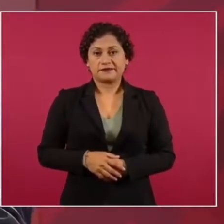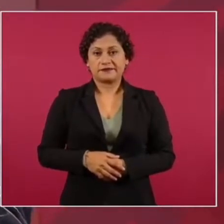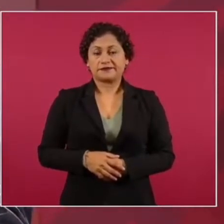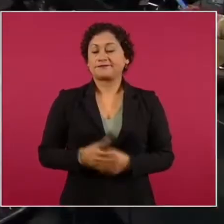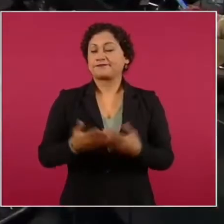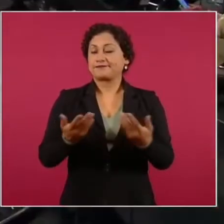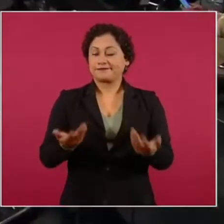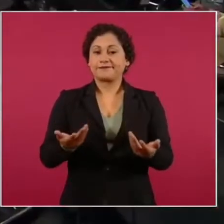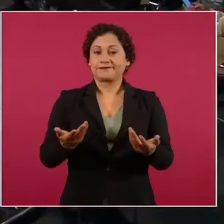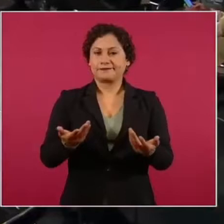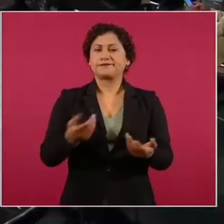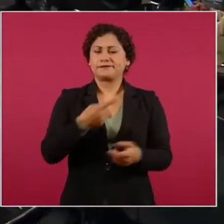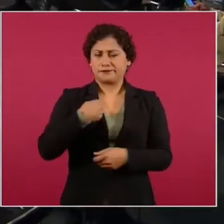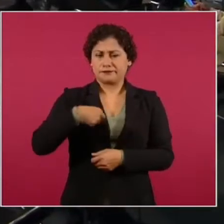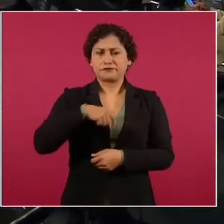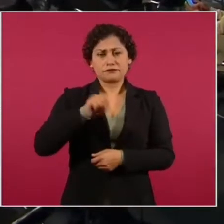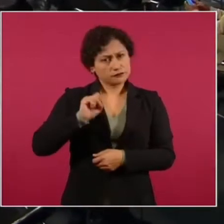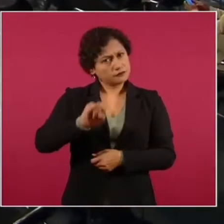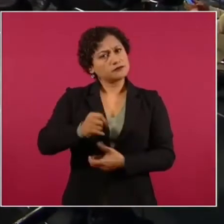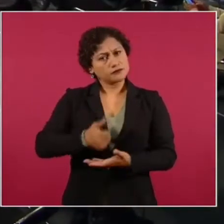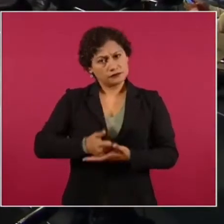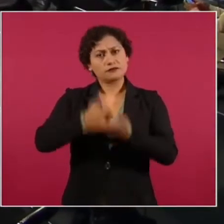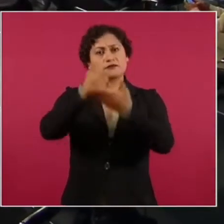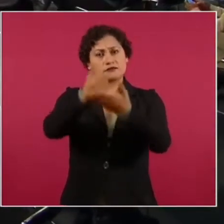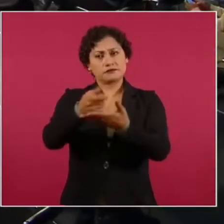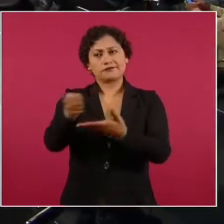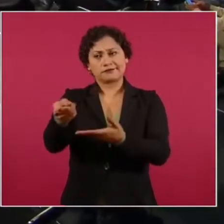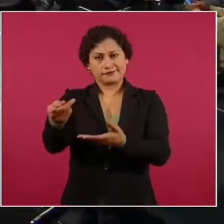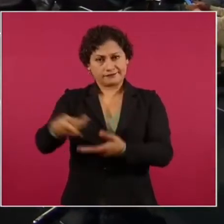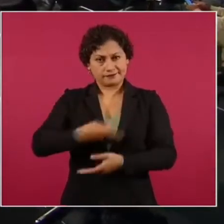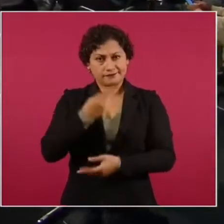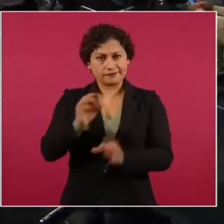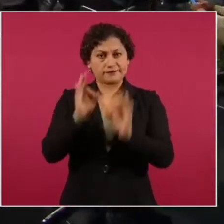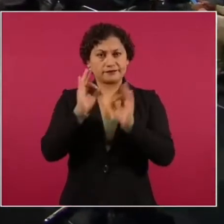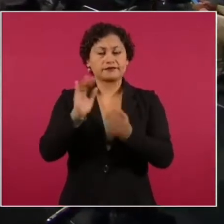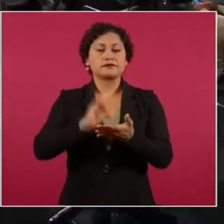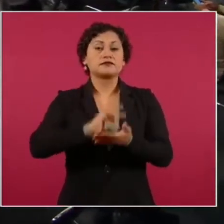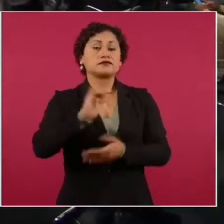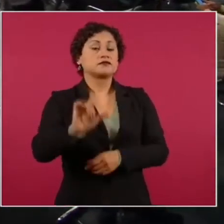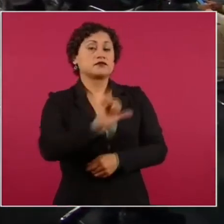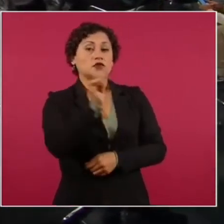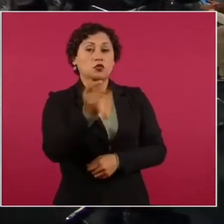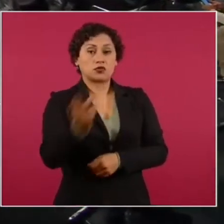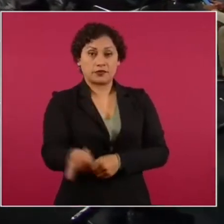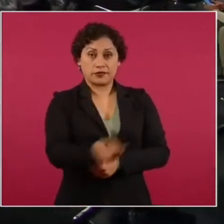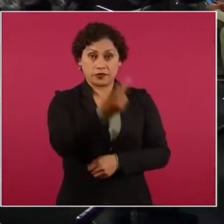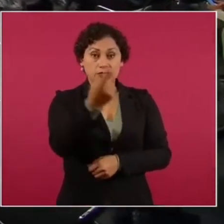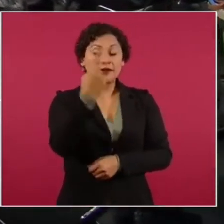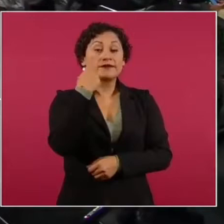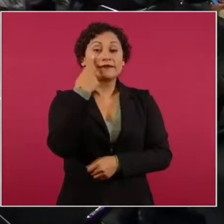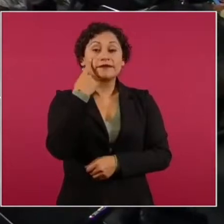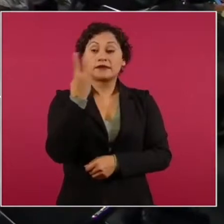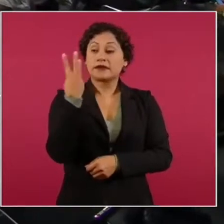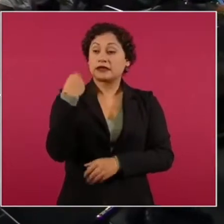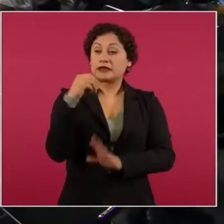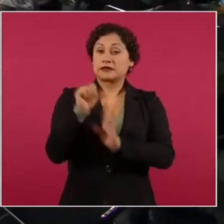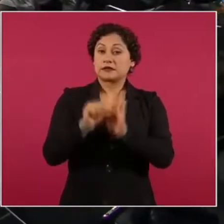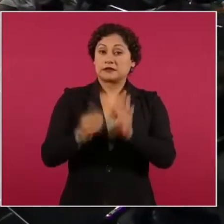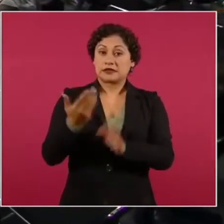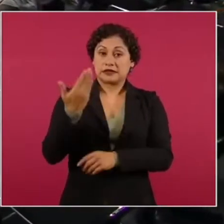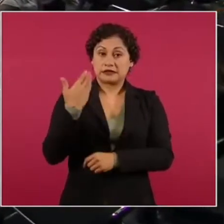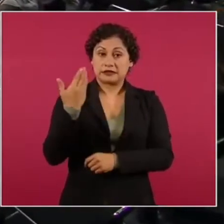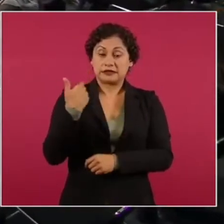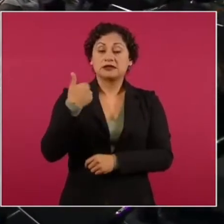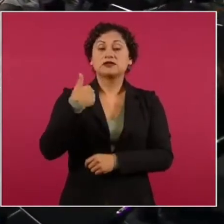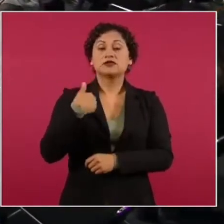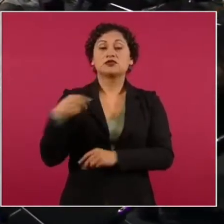Entonces vamos a ayudar, pero qué bien que lo planteaste. Gracias. En otro tema, señor presidente, mire, hace 3 meses